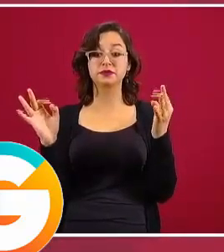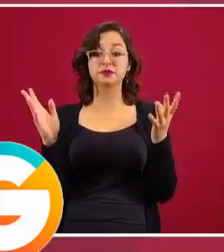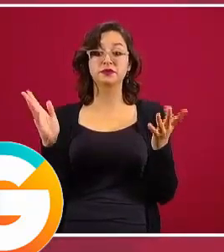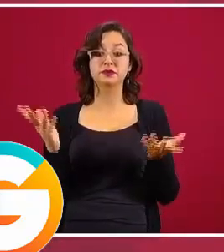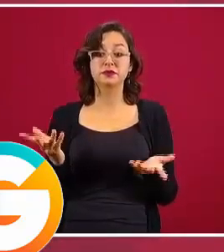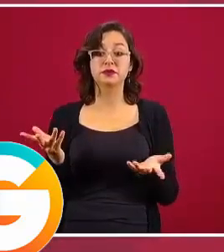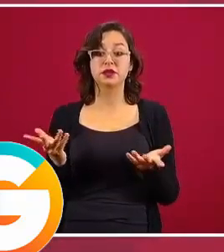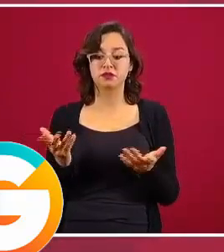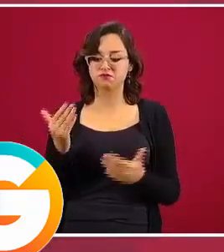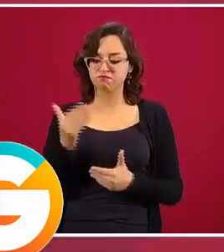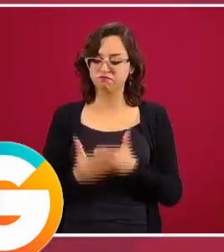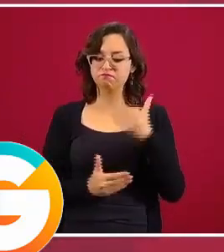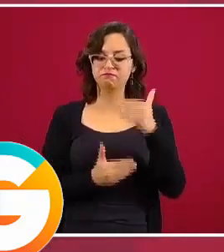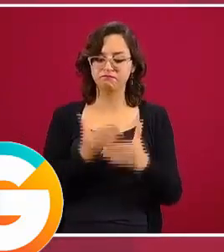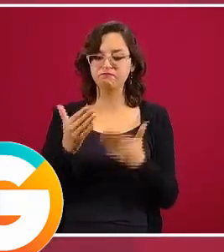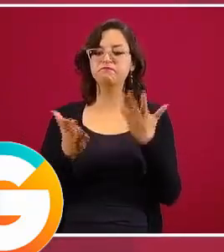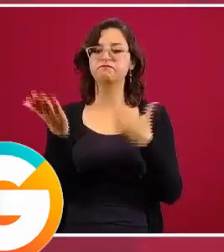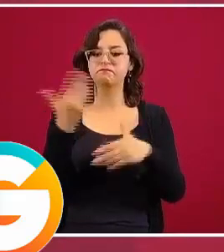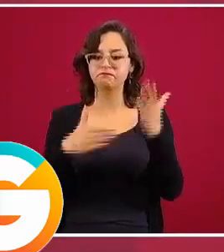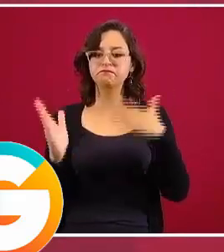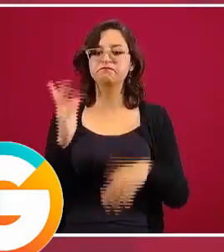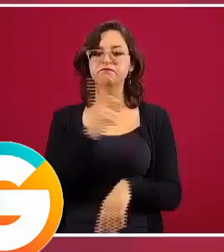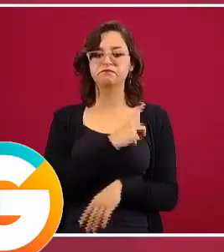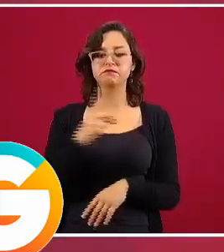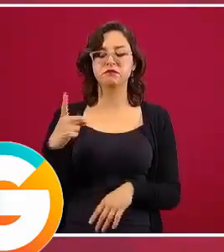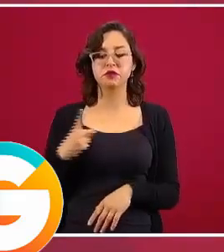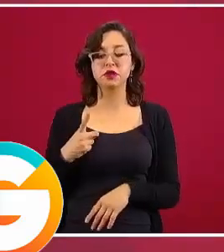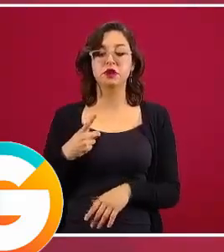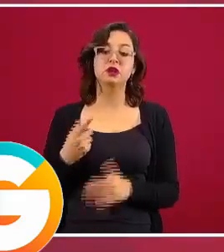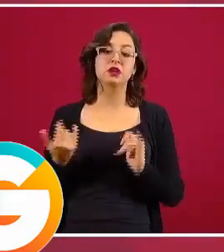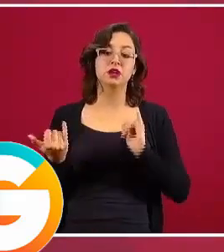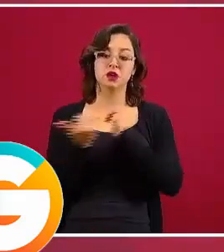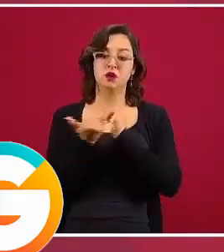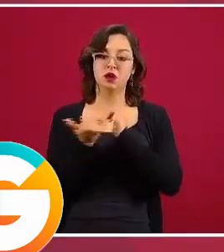tenemos que salir adelante y también, como es lunes,